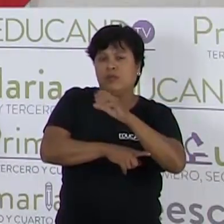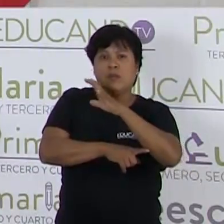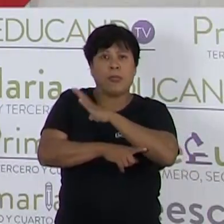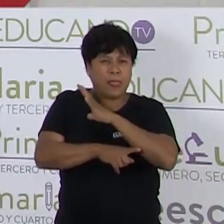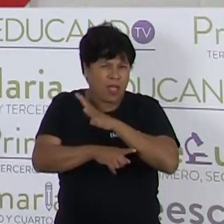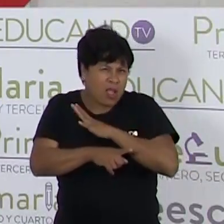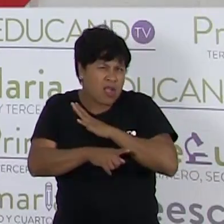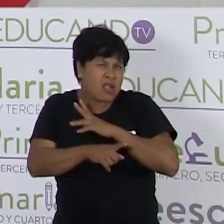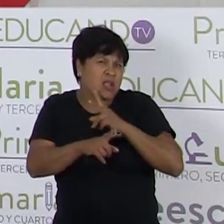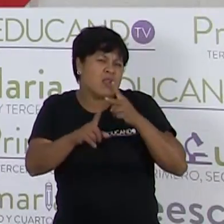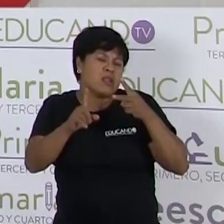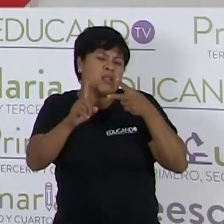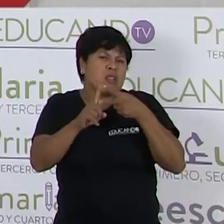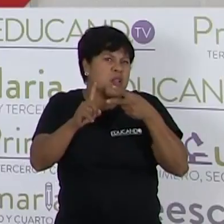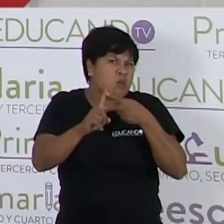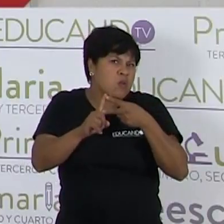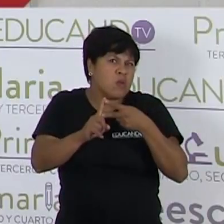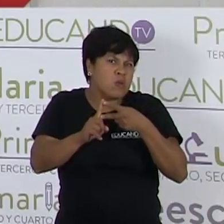¿Habrá triángulos